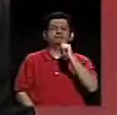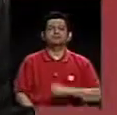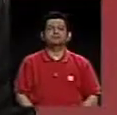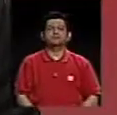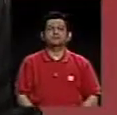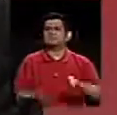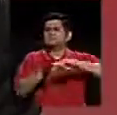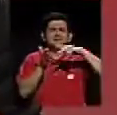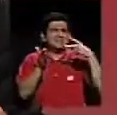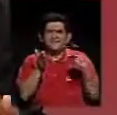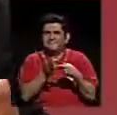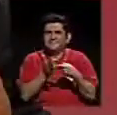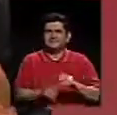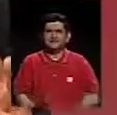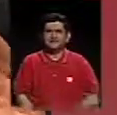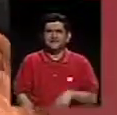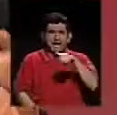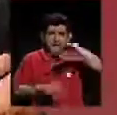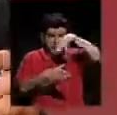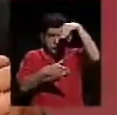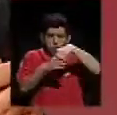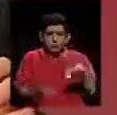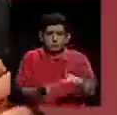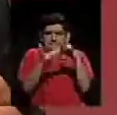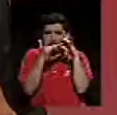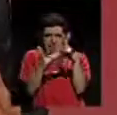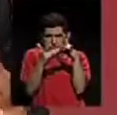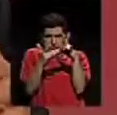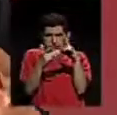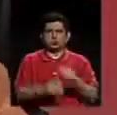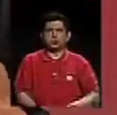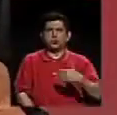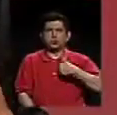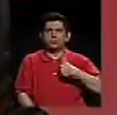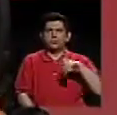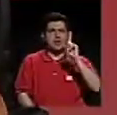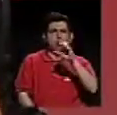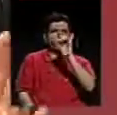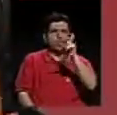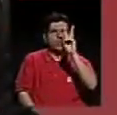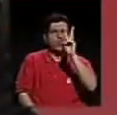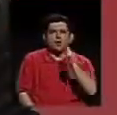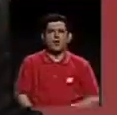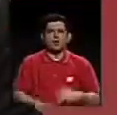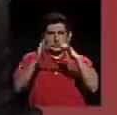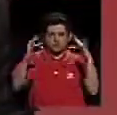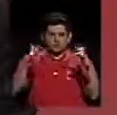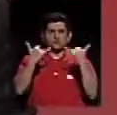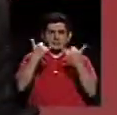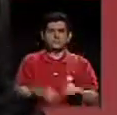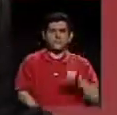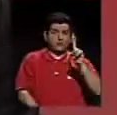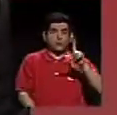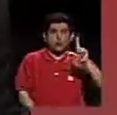Lo que significa esto es un contexto especial porque hay una o dos vacantes, una ya de don Luis Paulino y